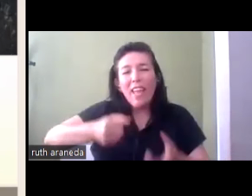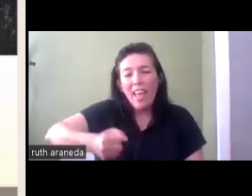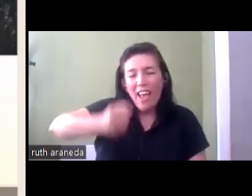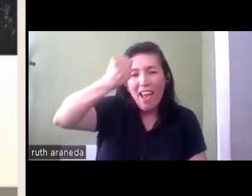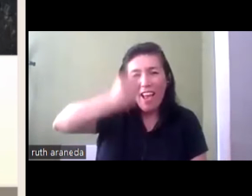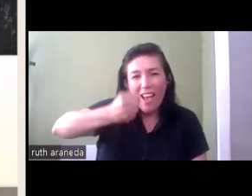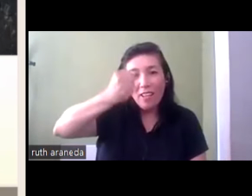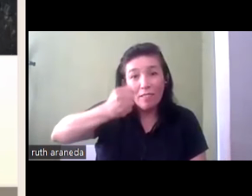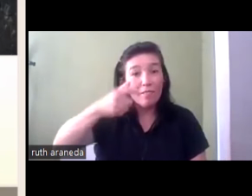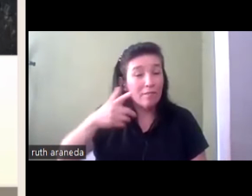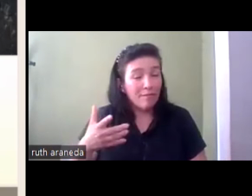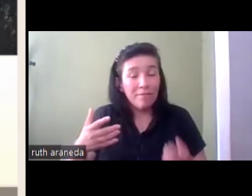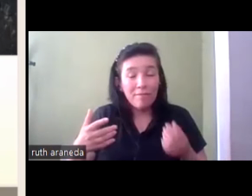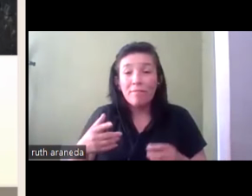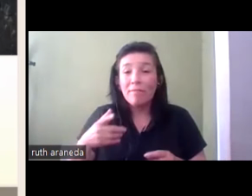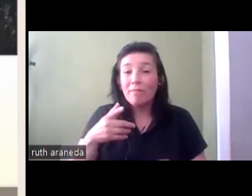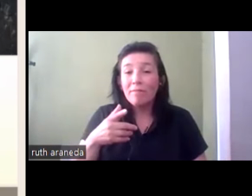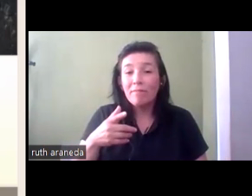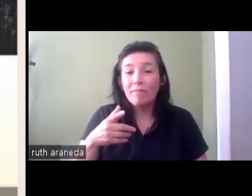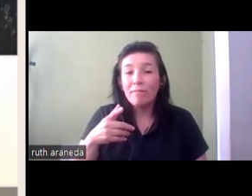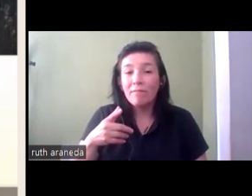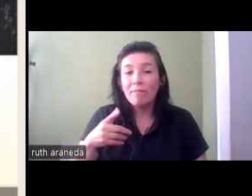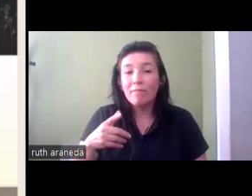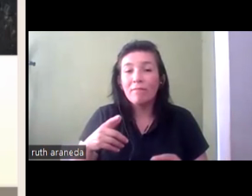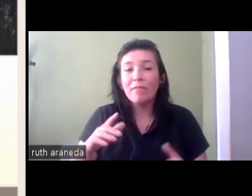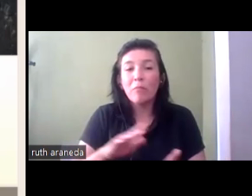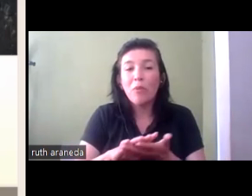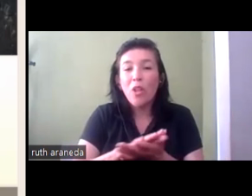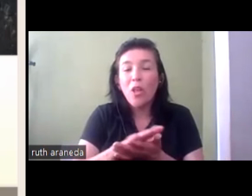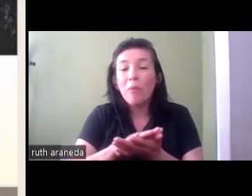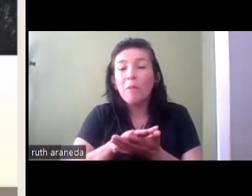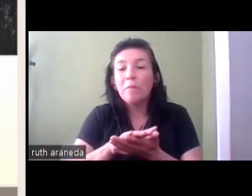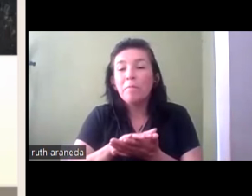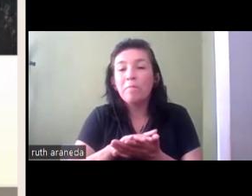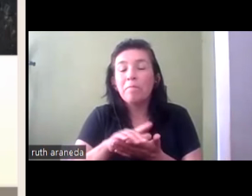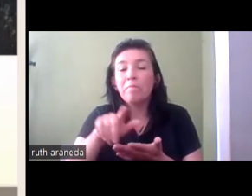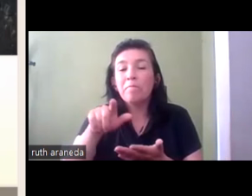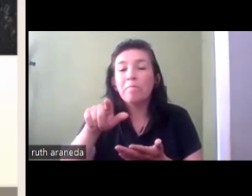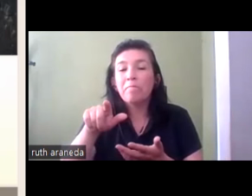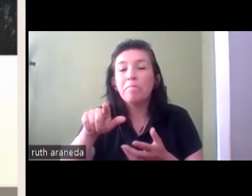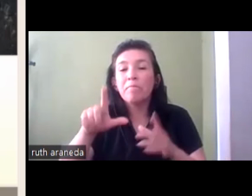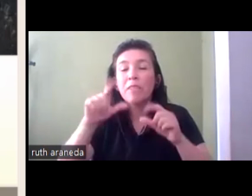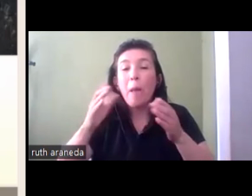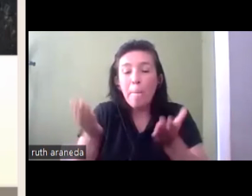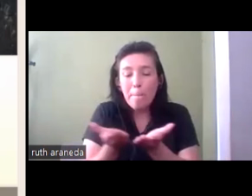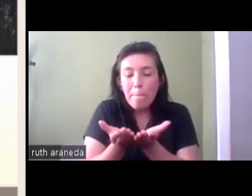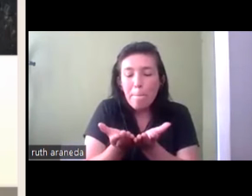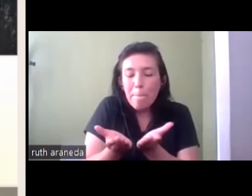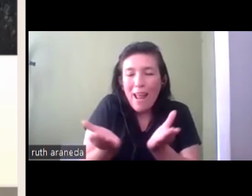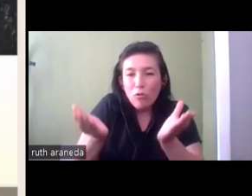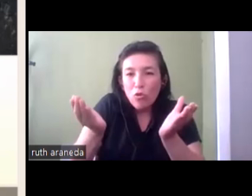del periodo de raicá local, como estas platos campaniformes,